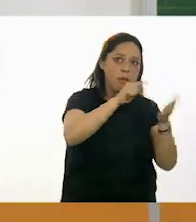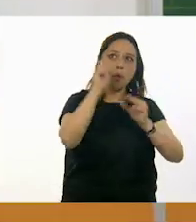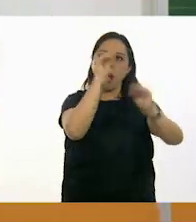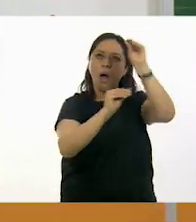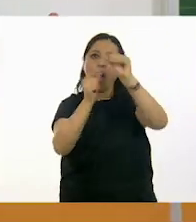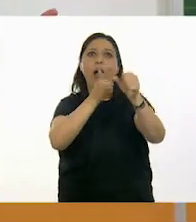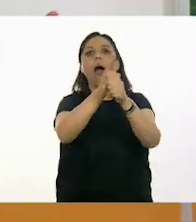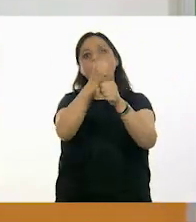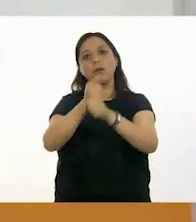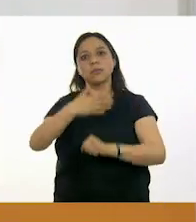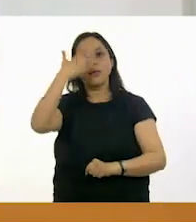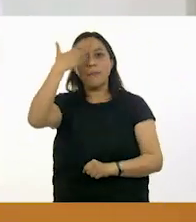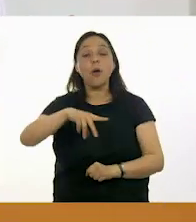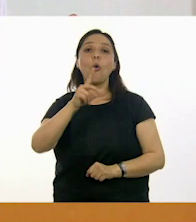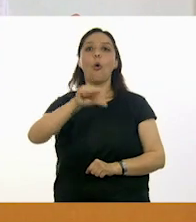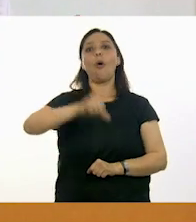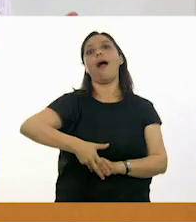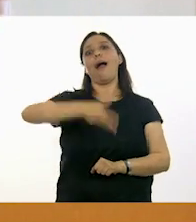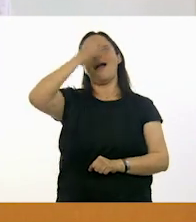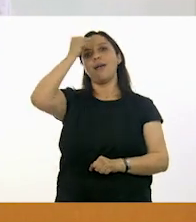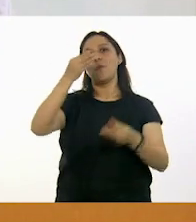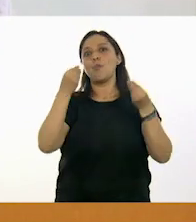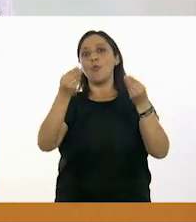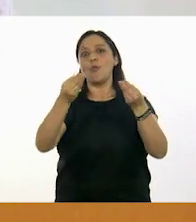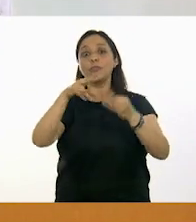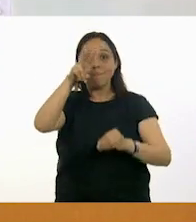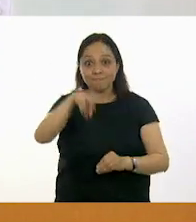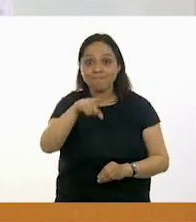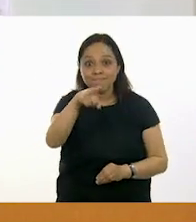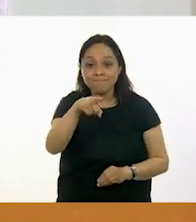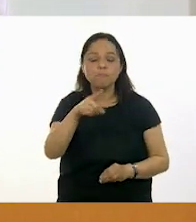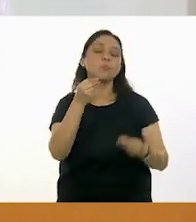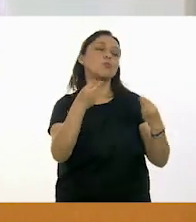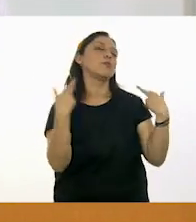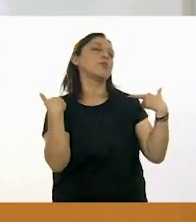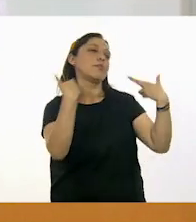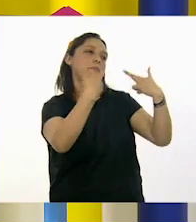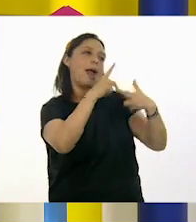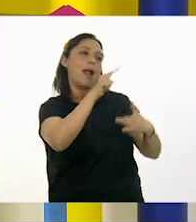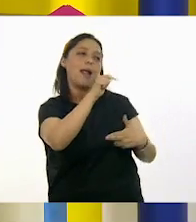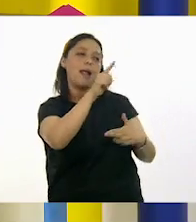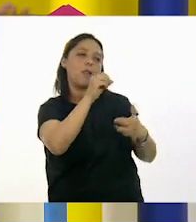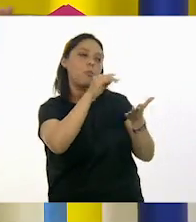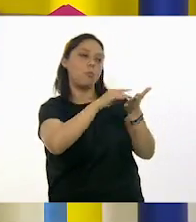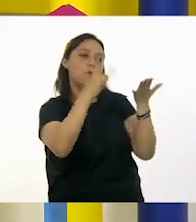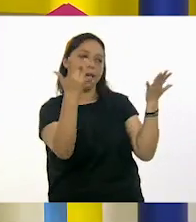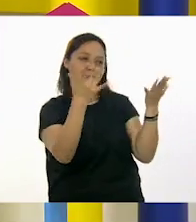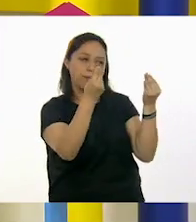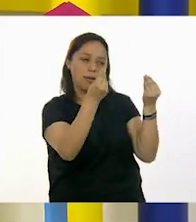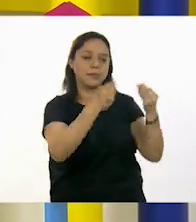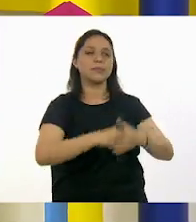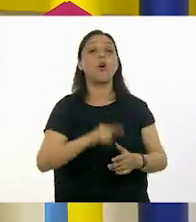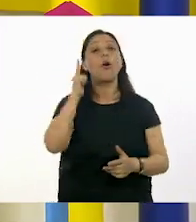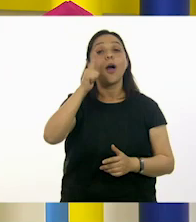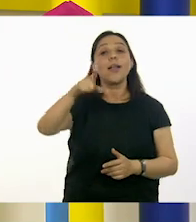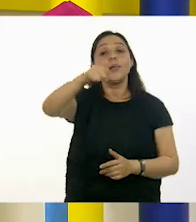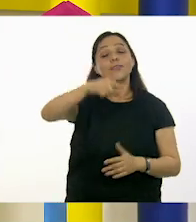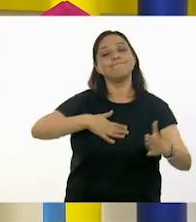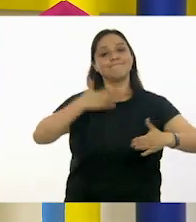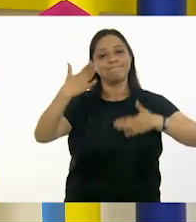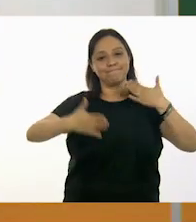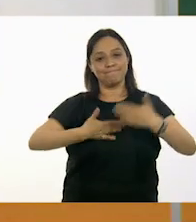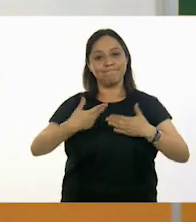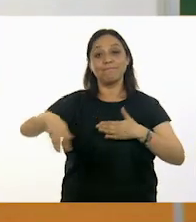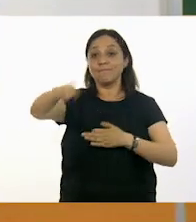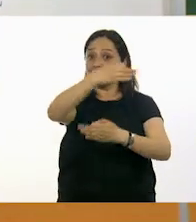¡Perfecto! Aprendimos muchísimo el día de hoy, ¿no es así? Maestro Lalo, muchísimas gracias. Muchísimas gracias a ustedes. Espero que se hayan divertido. Y